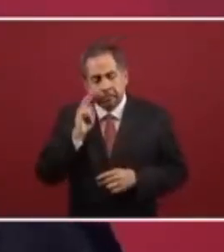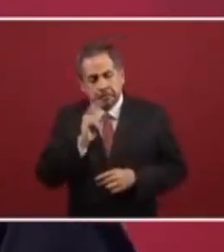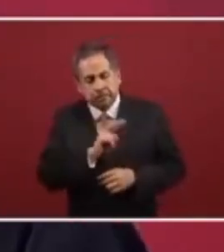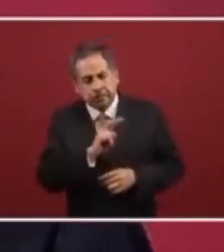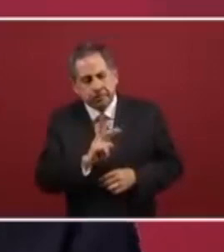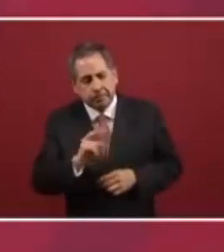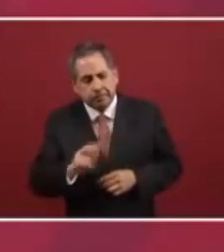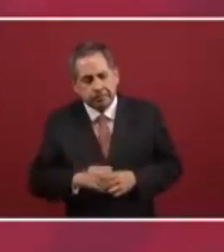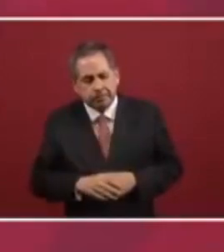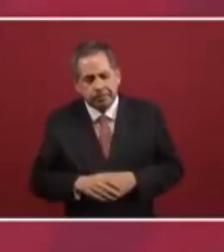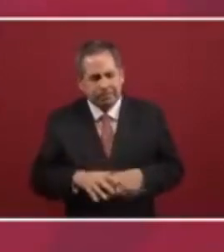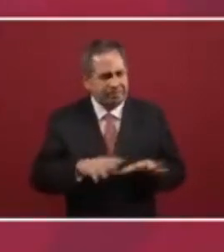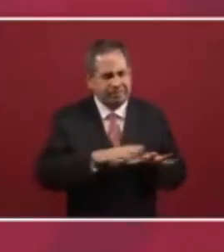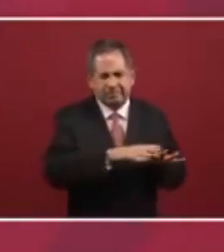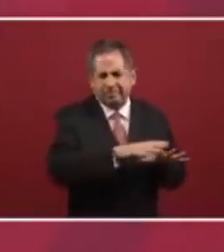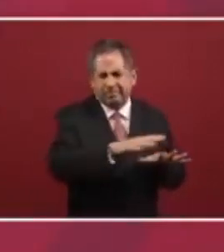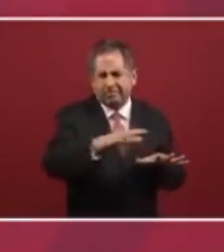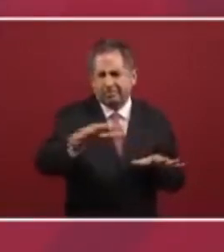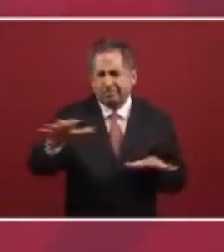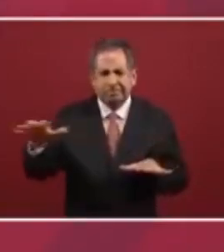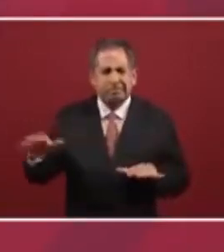era en general